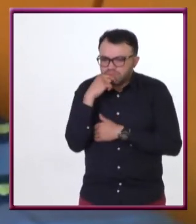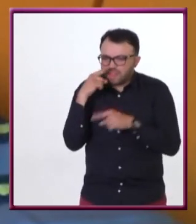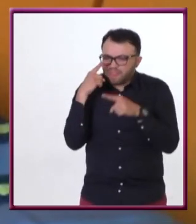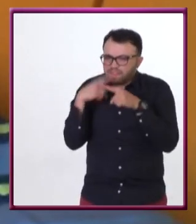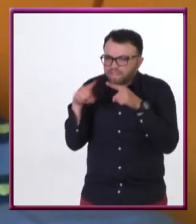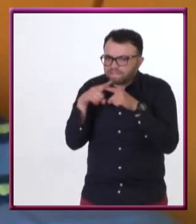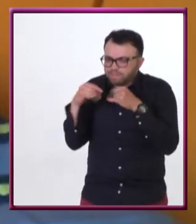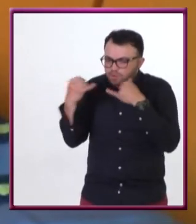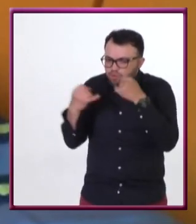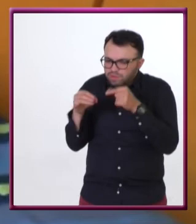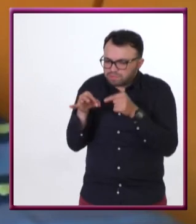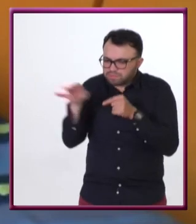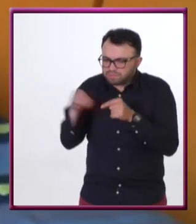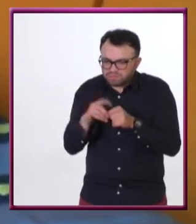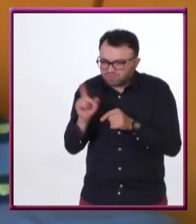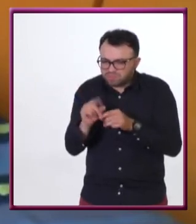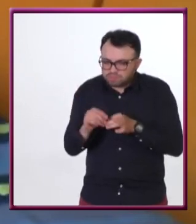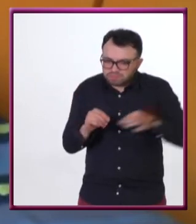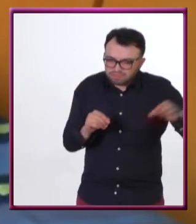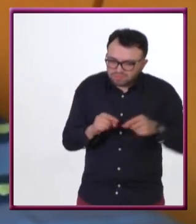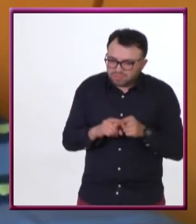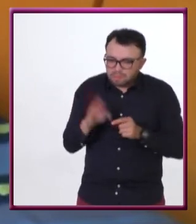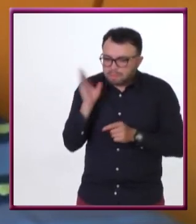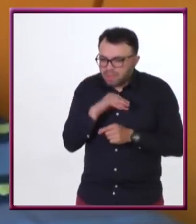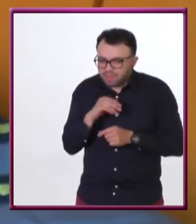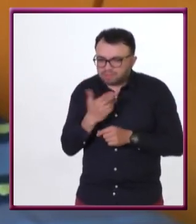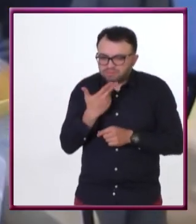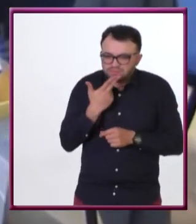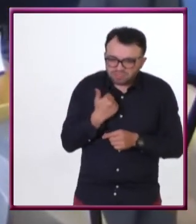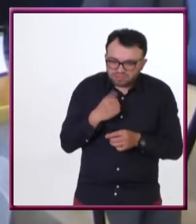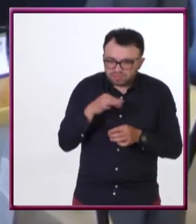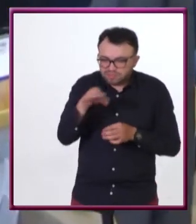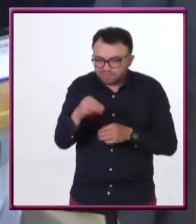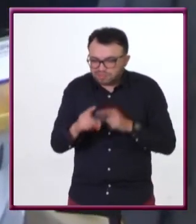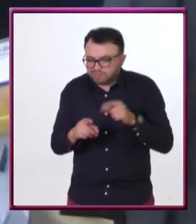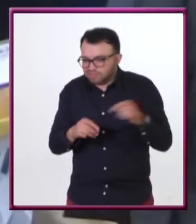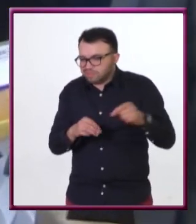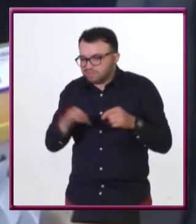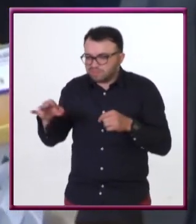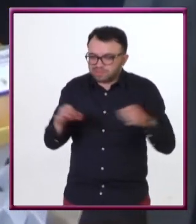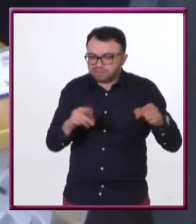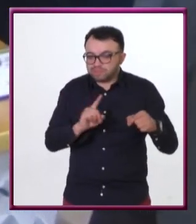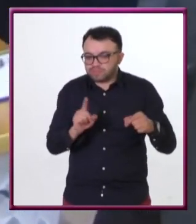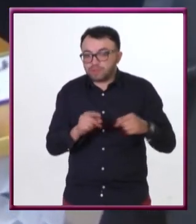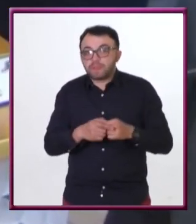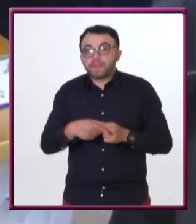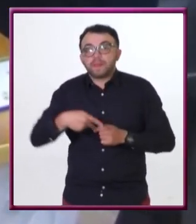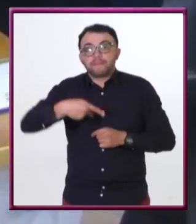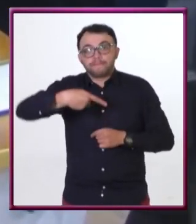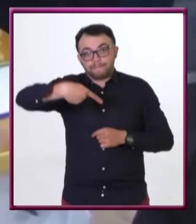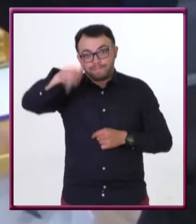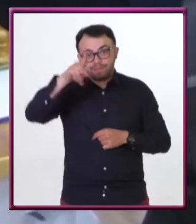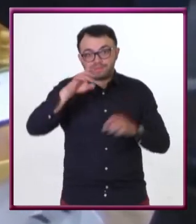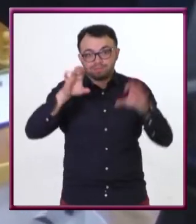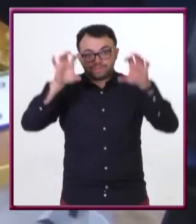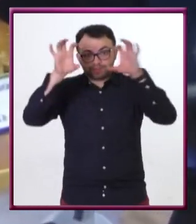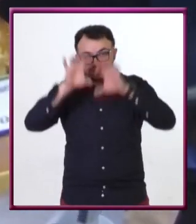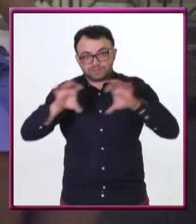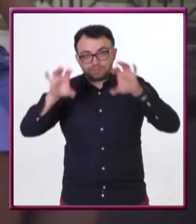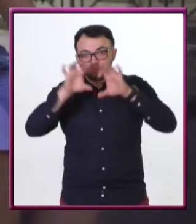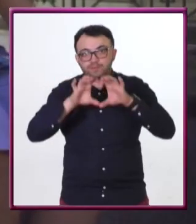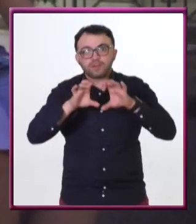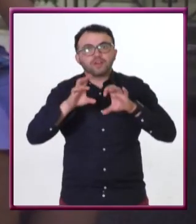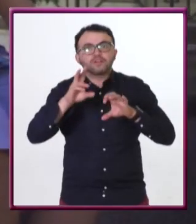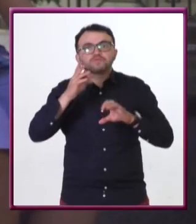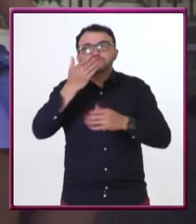discrimina jugadas de entrada y dice, no, esta jugada es mala, esta otra no sirve, esta no lleva a ningún lado, pero la máquina no tiene ningún concepto como para hacer